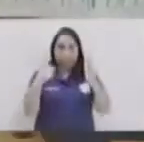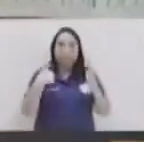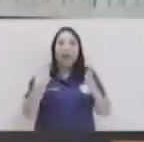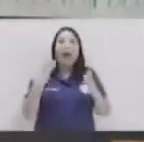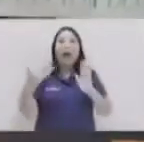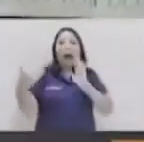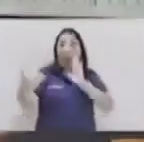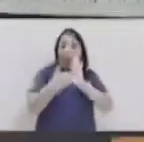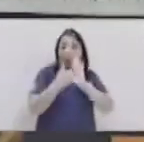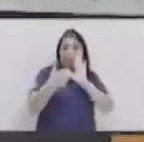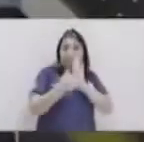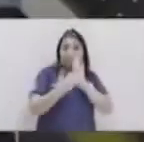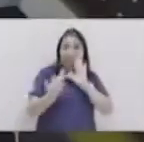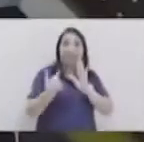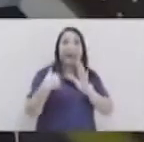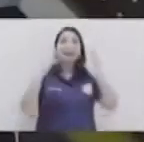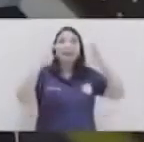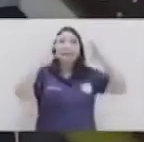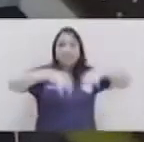en las amenazas y en nuestras